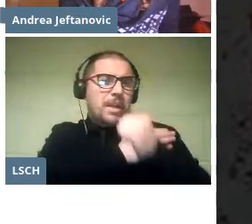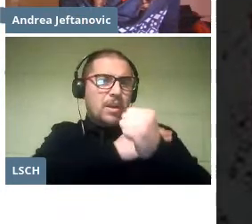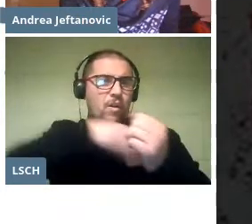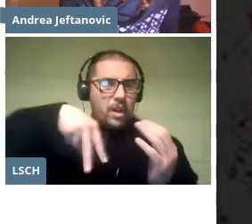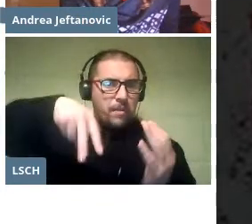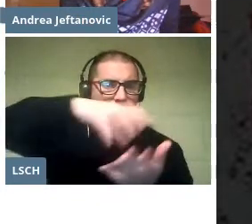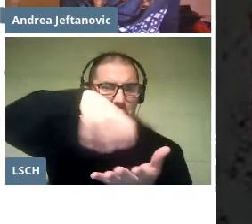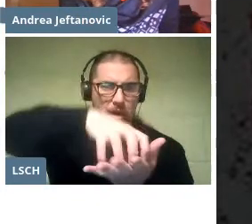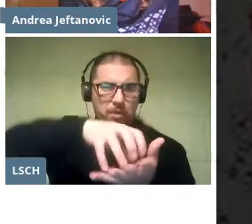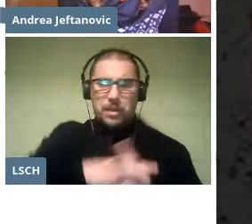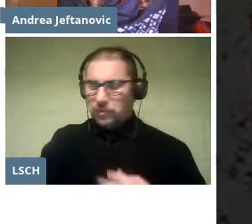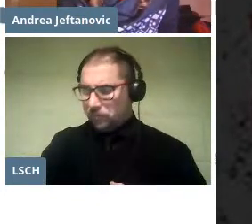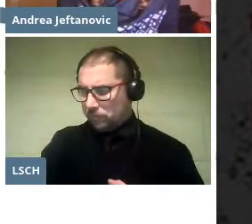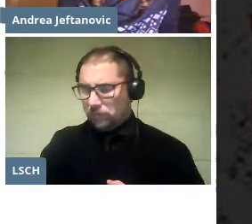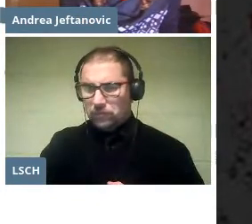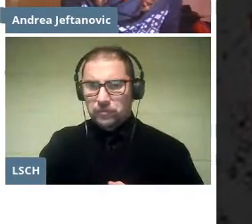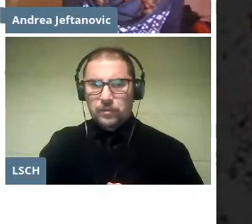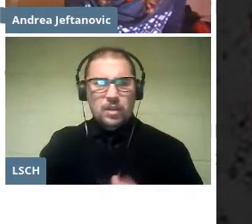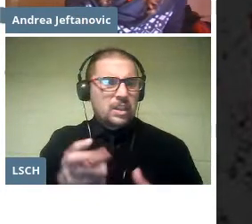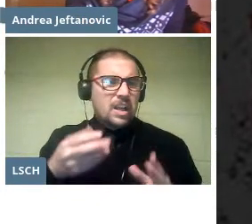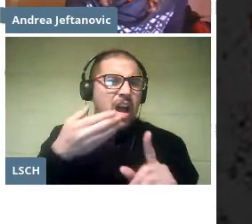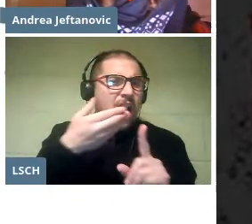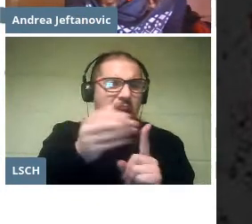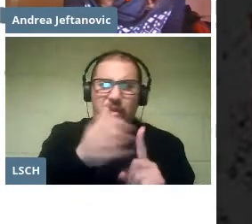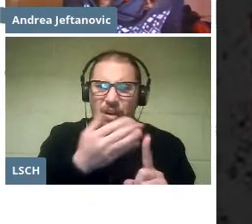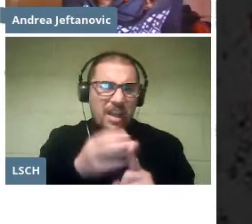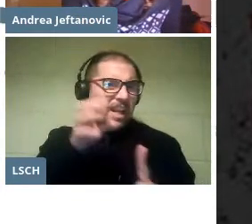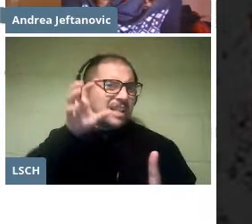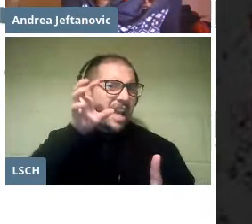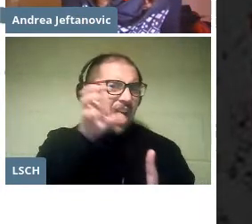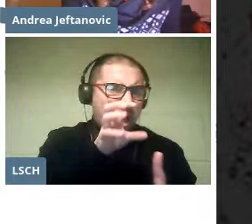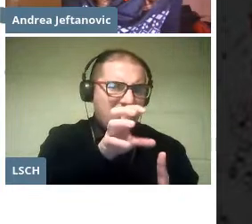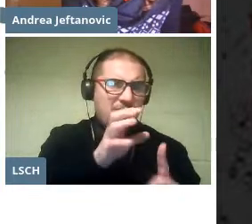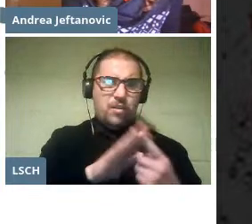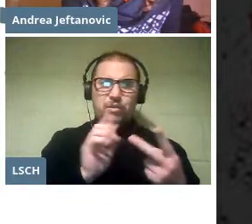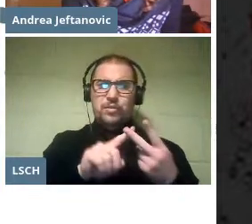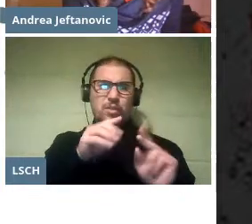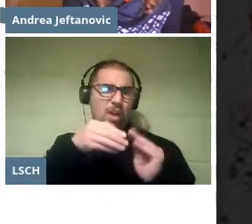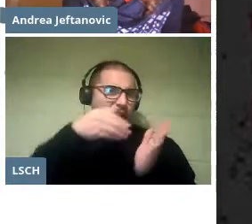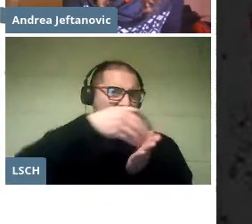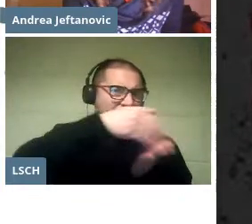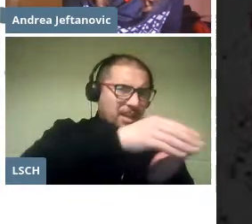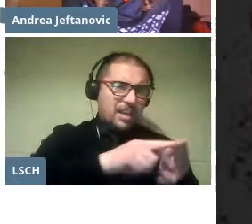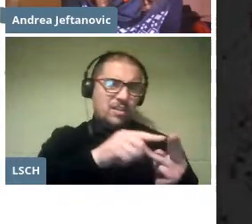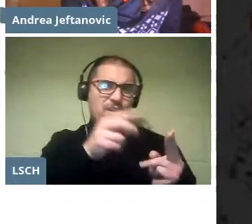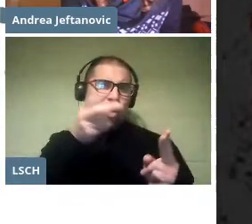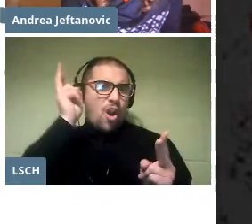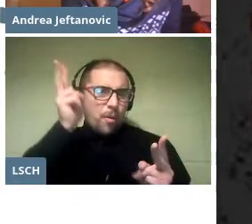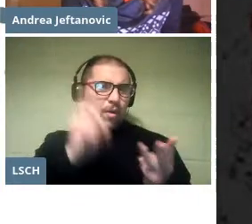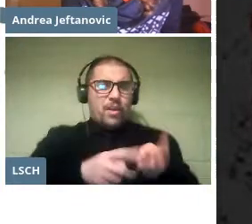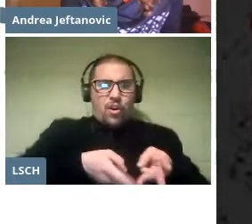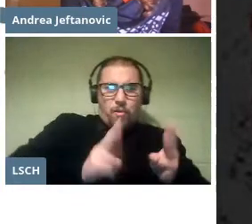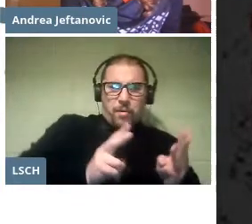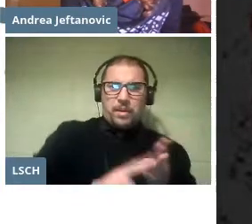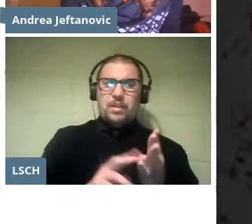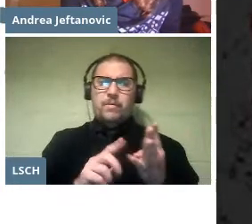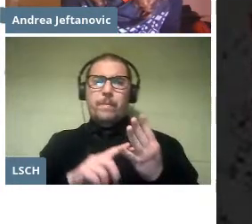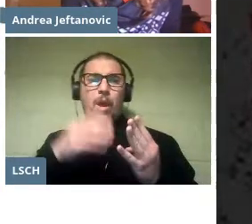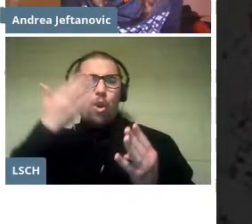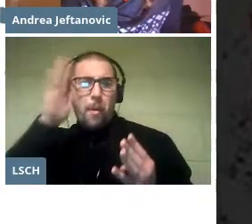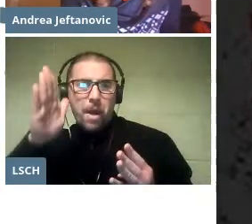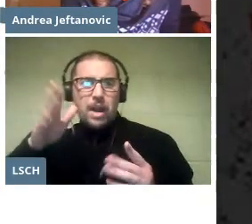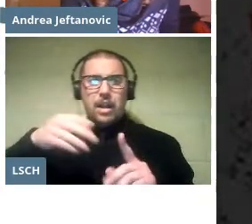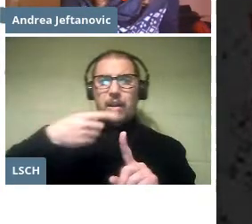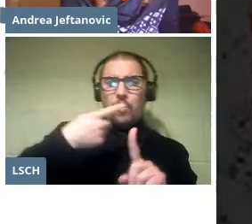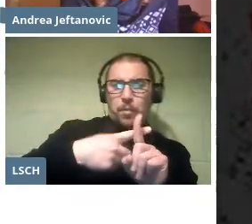ciudad. La sutil violencia, el acoso cotidiano, la segregación, lo prohibido y lo permitido, lo mal y lo